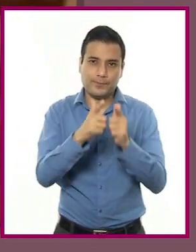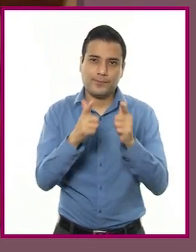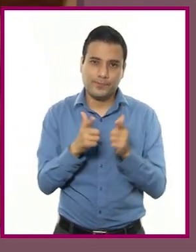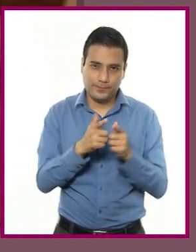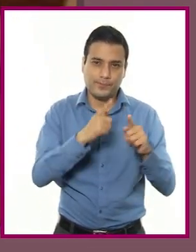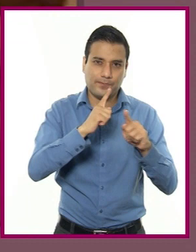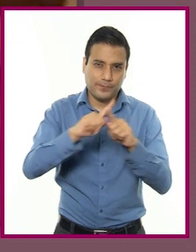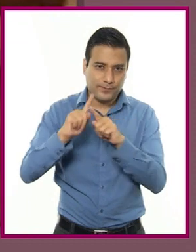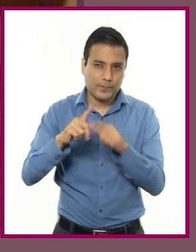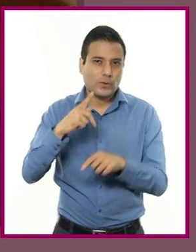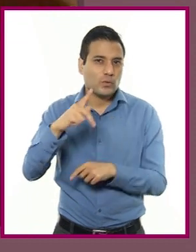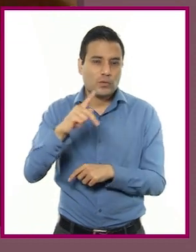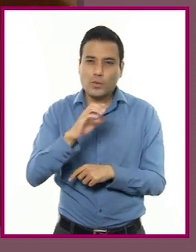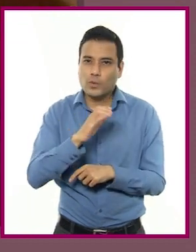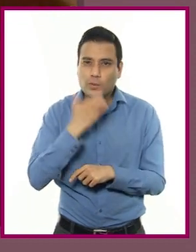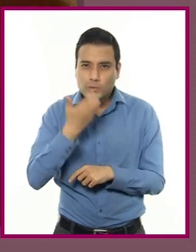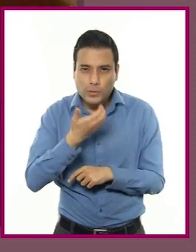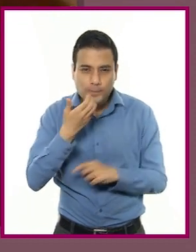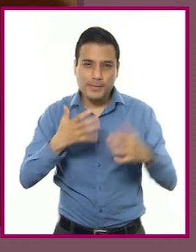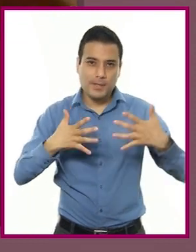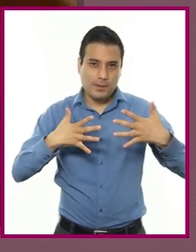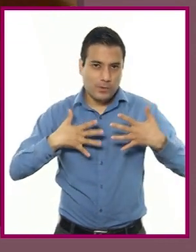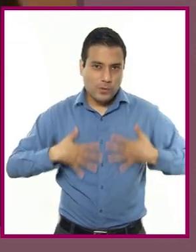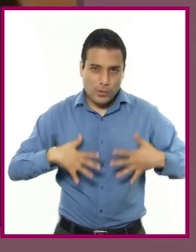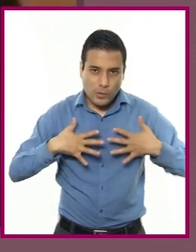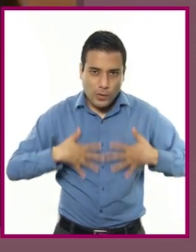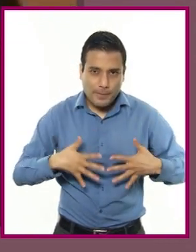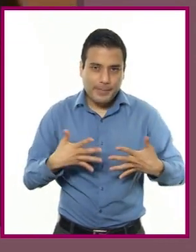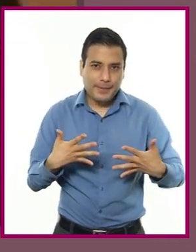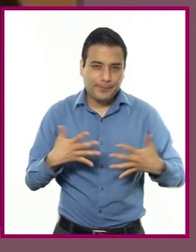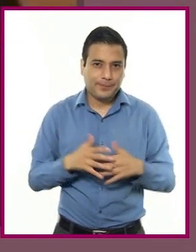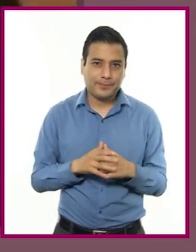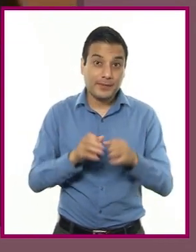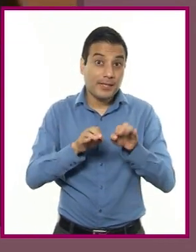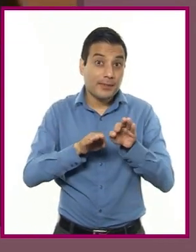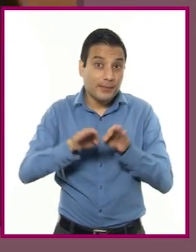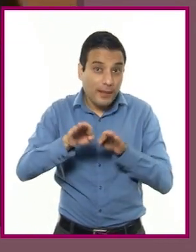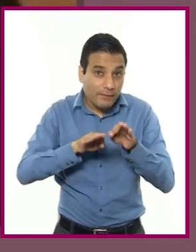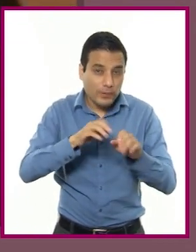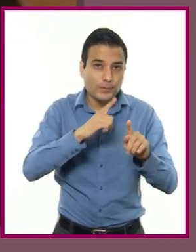las costumbres, el vestuario, los múltiples oficios.